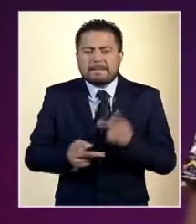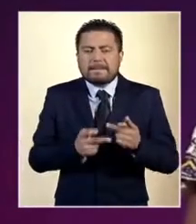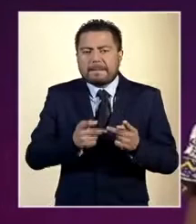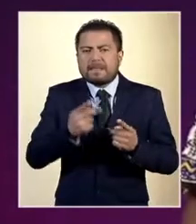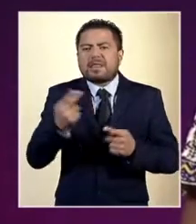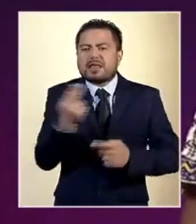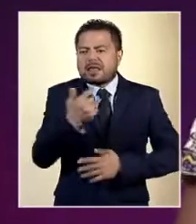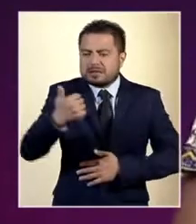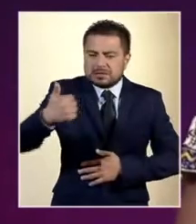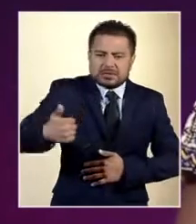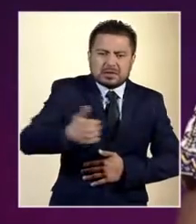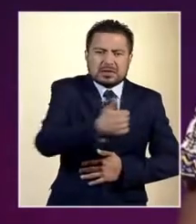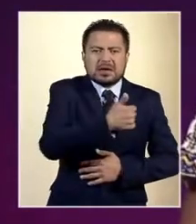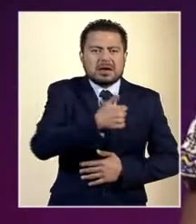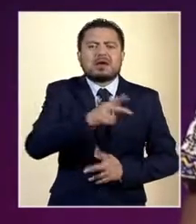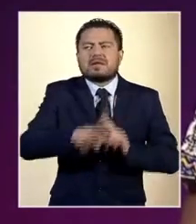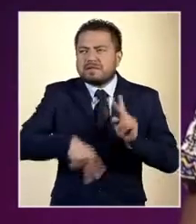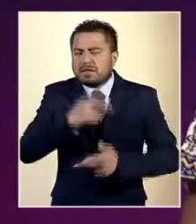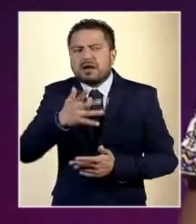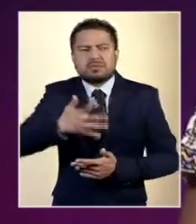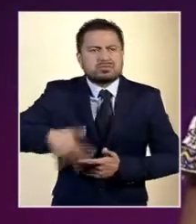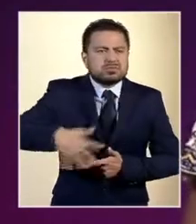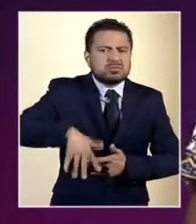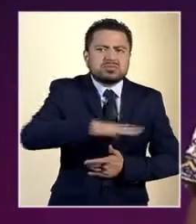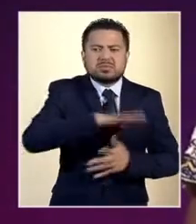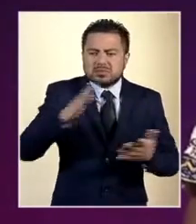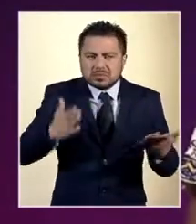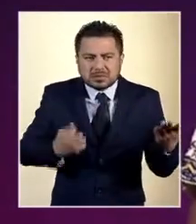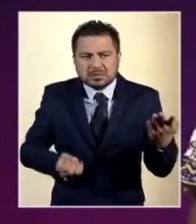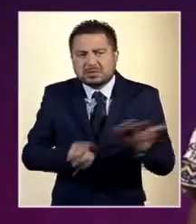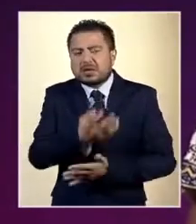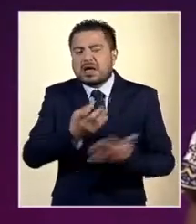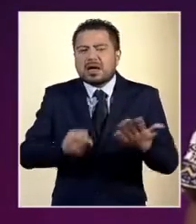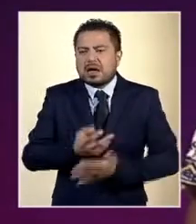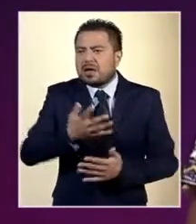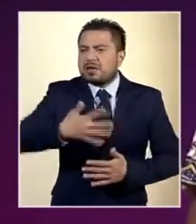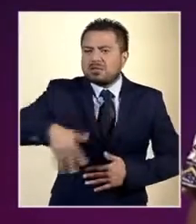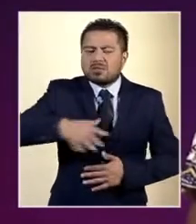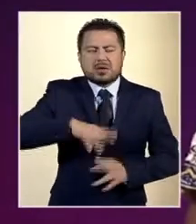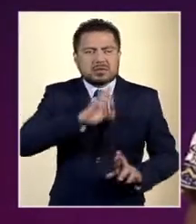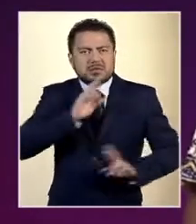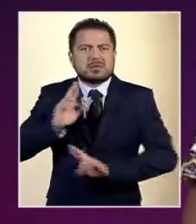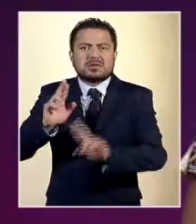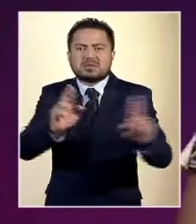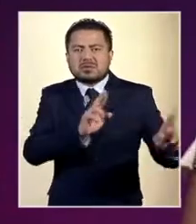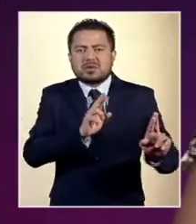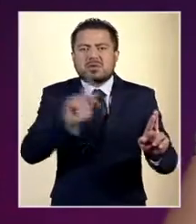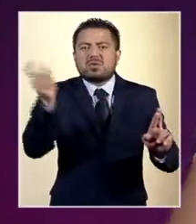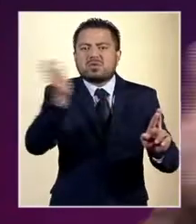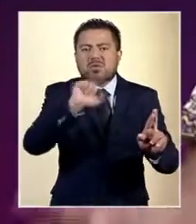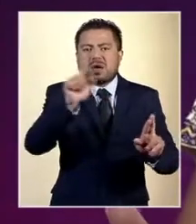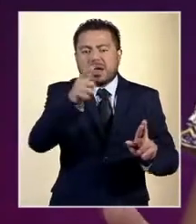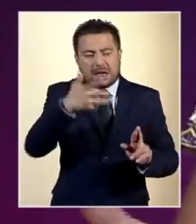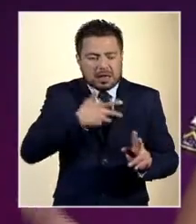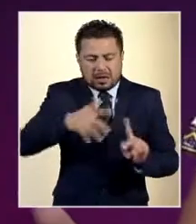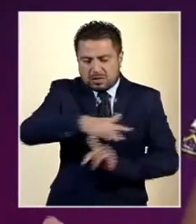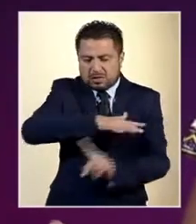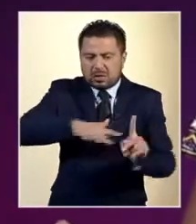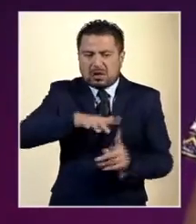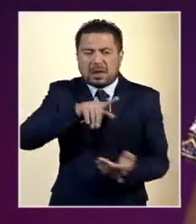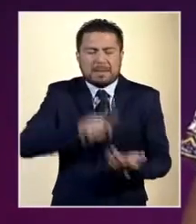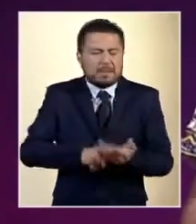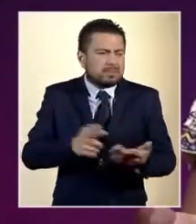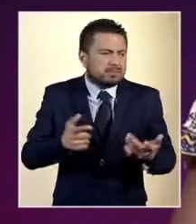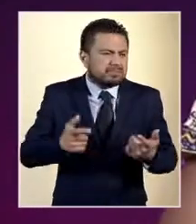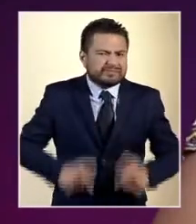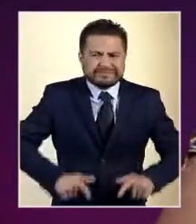nuestras necesidades, y vamos a buscarlas, salimos a buscar respuestas. Cuando tienes un entorno